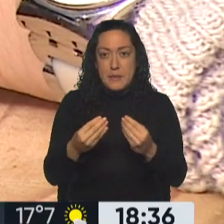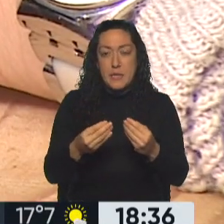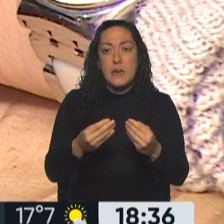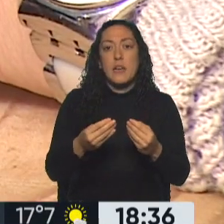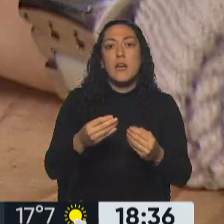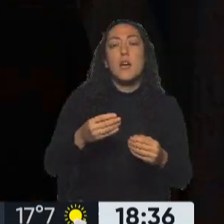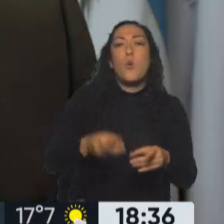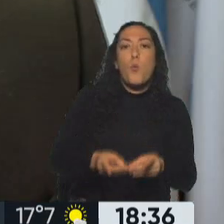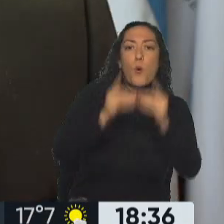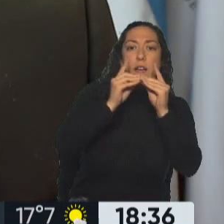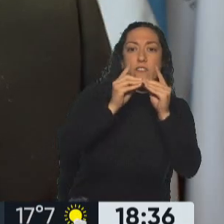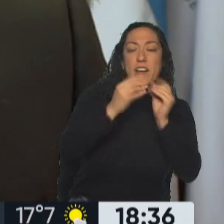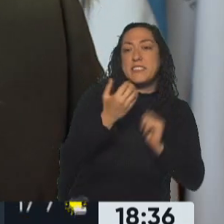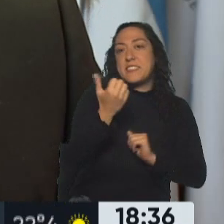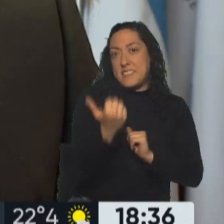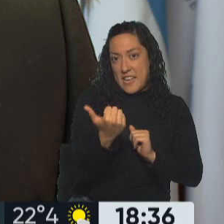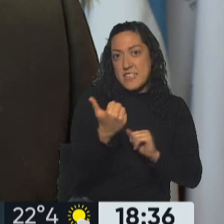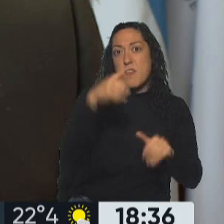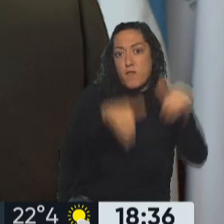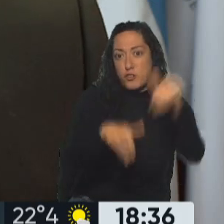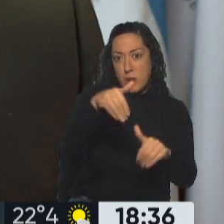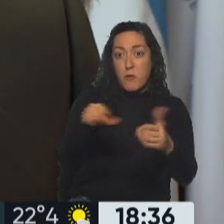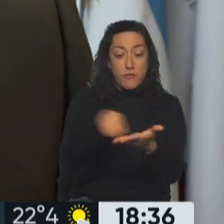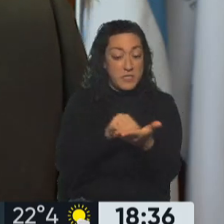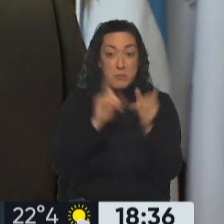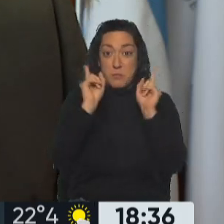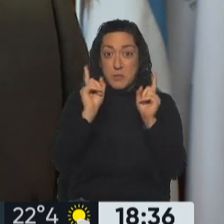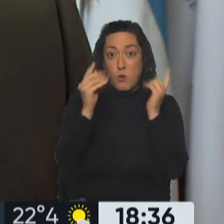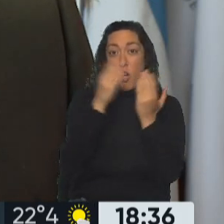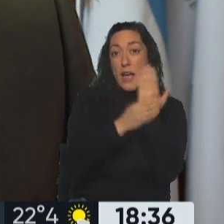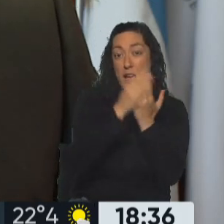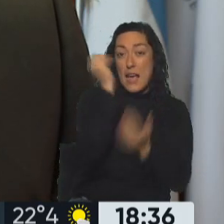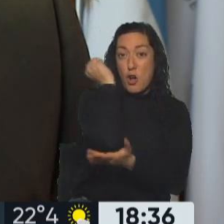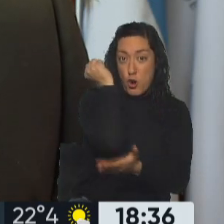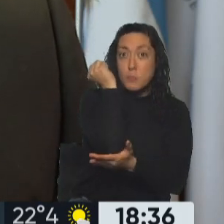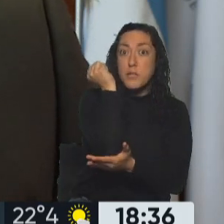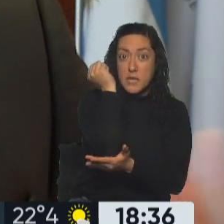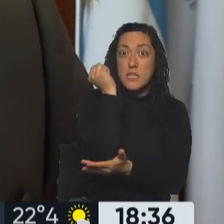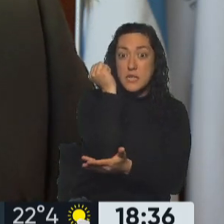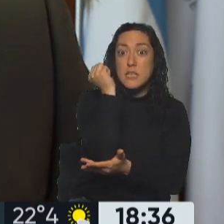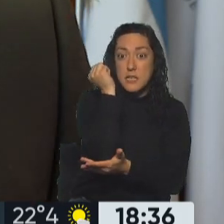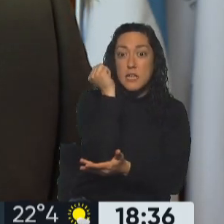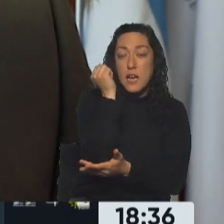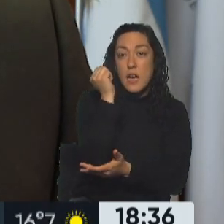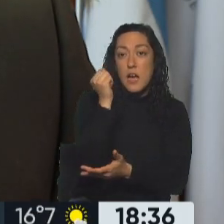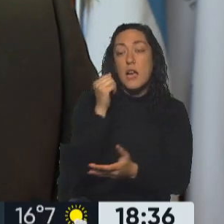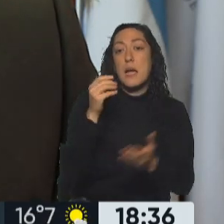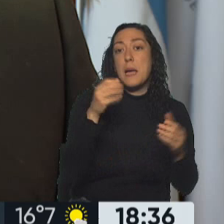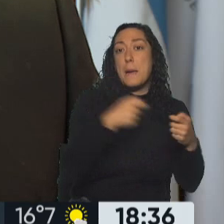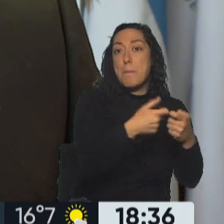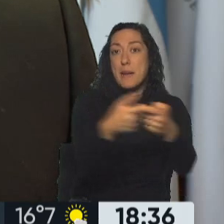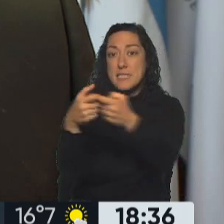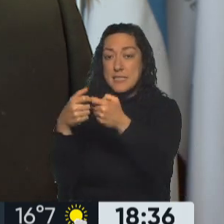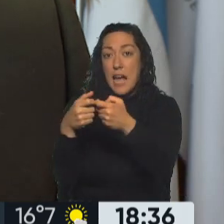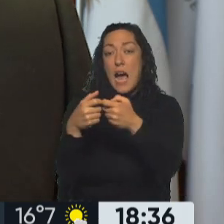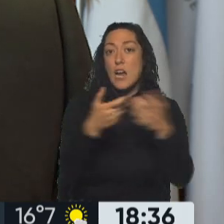votando la Wi-Fi 6, y acá, justo en esta misma oficina, el ministro de Economía presentó hasta todo el mundo empresario lo